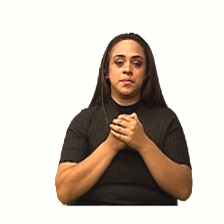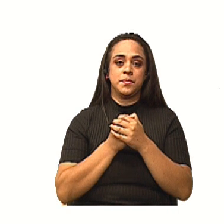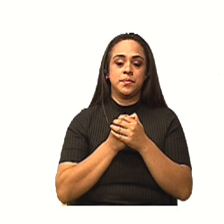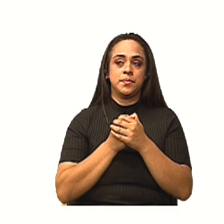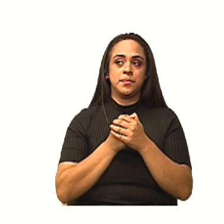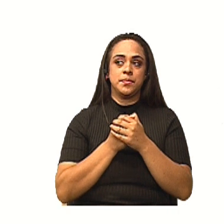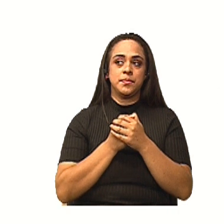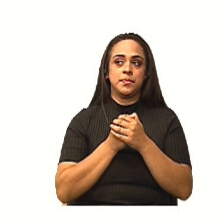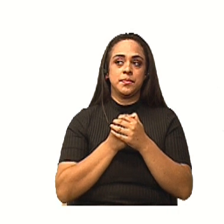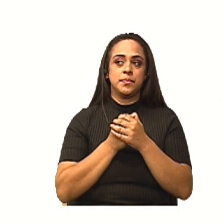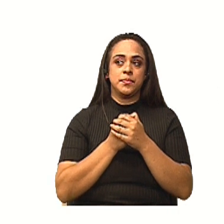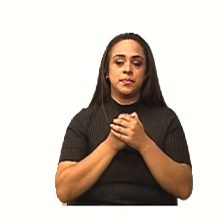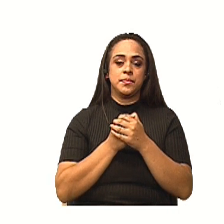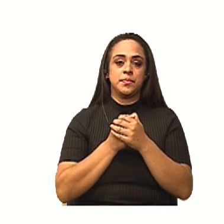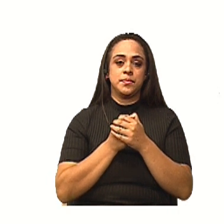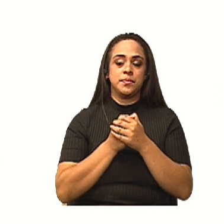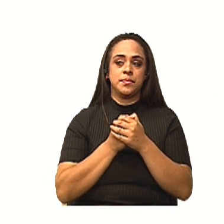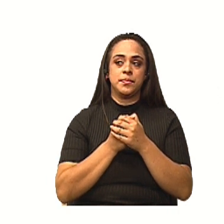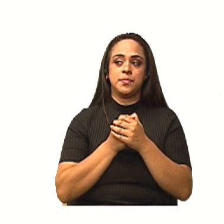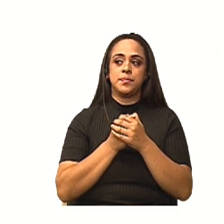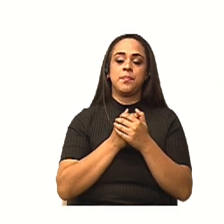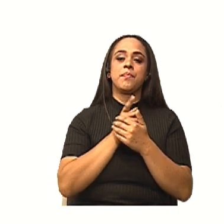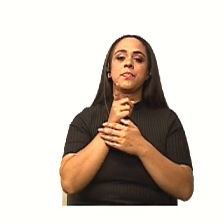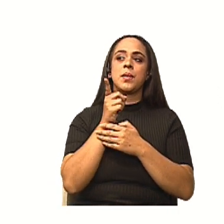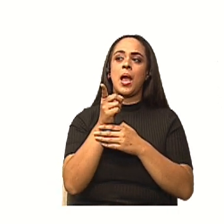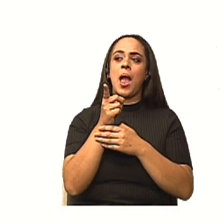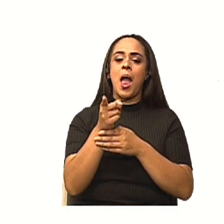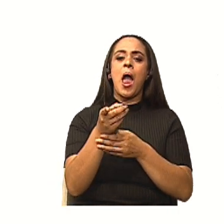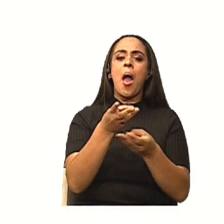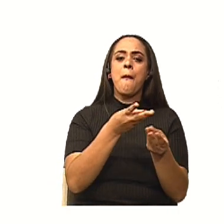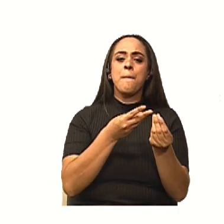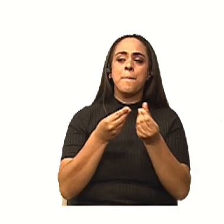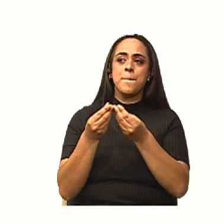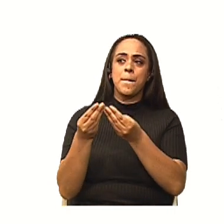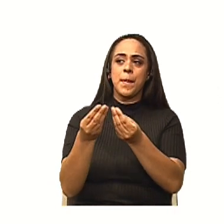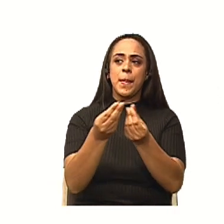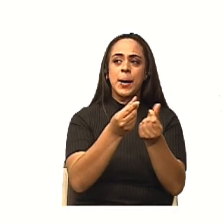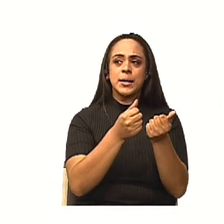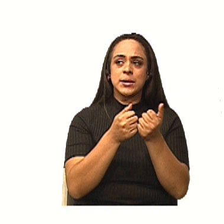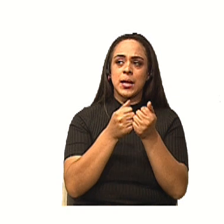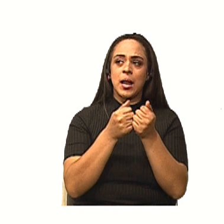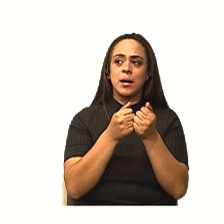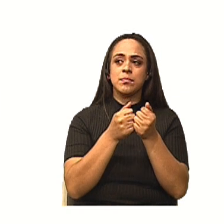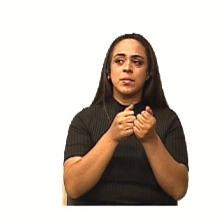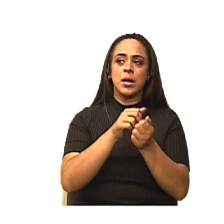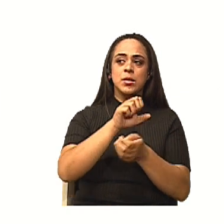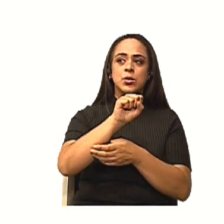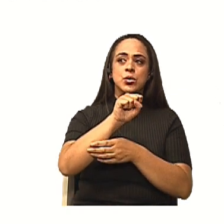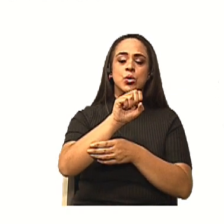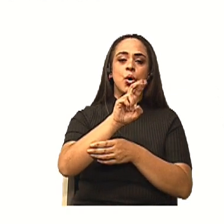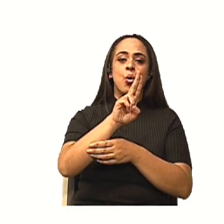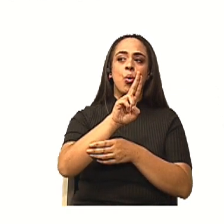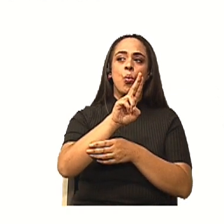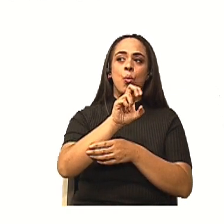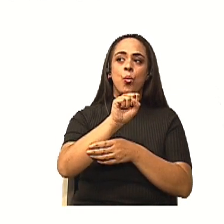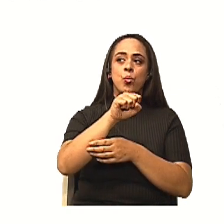bien. La siguiente mezcla son las suspensiones, las cuales vamos a definir